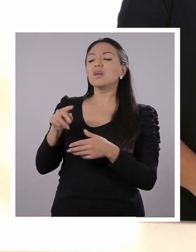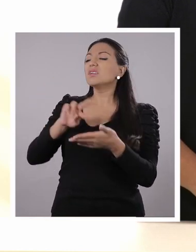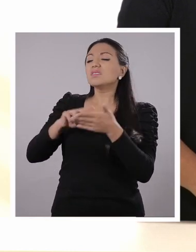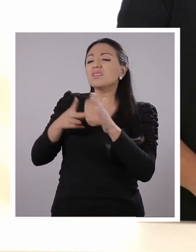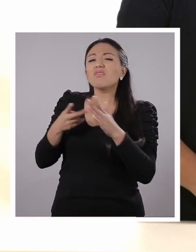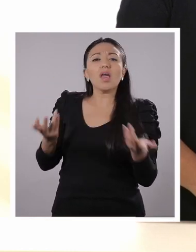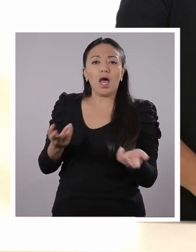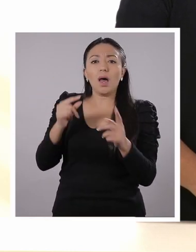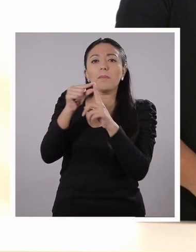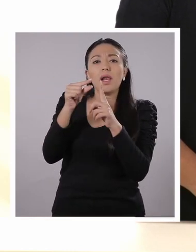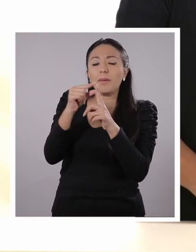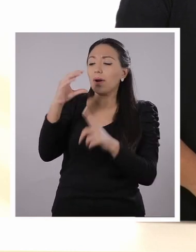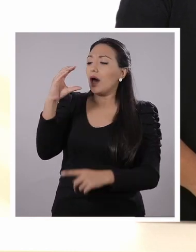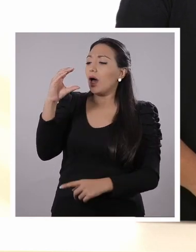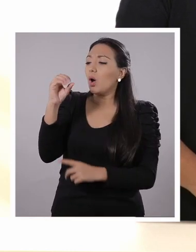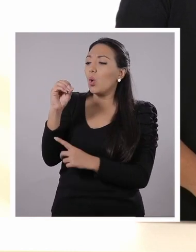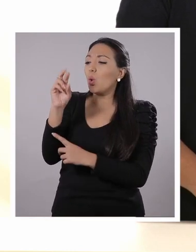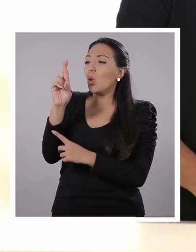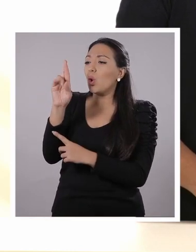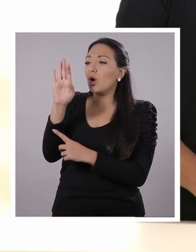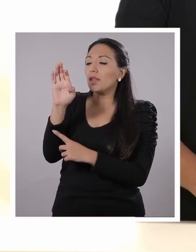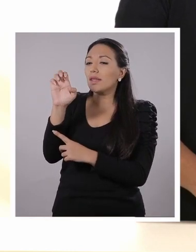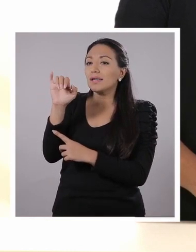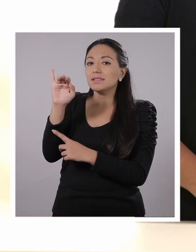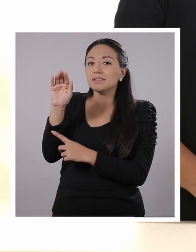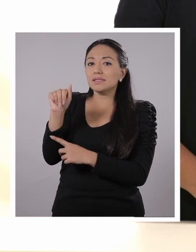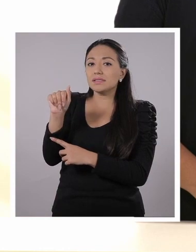le parece si averiguamos qué es cortesía? ¡Ah, muy buena idea!